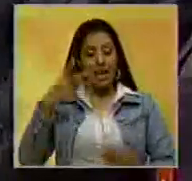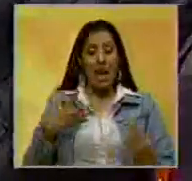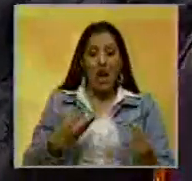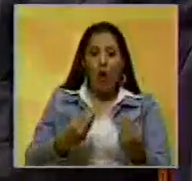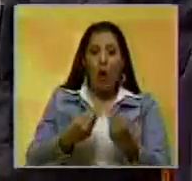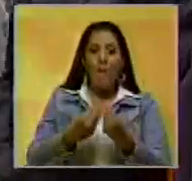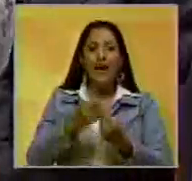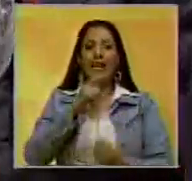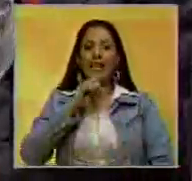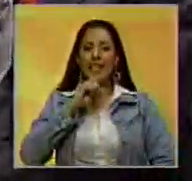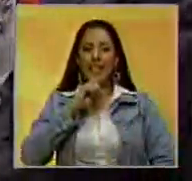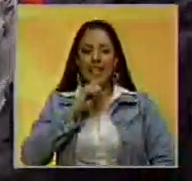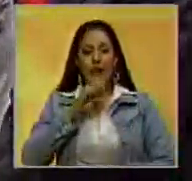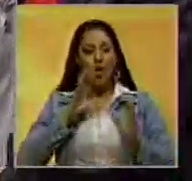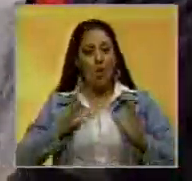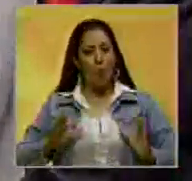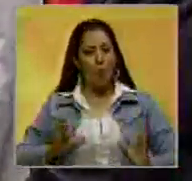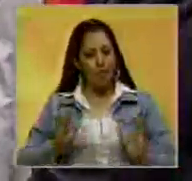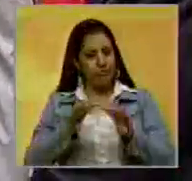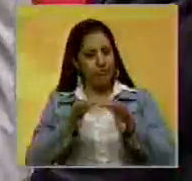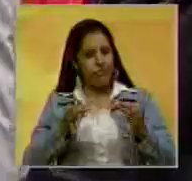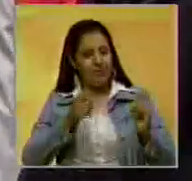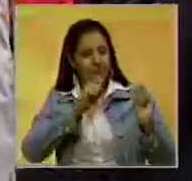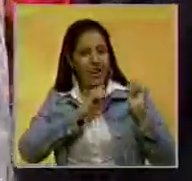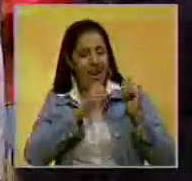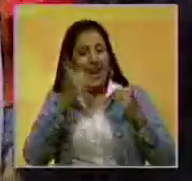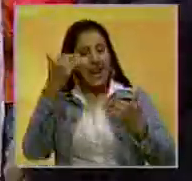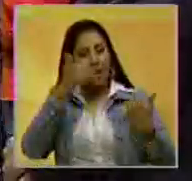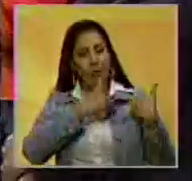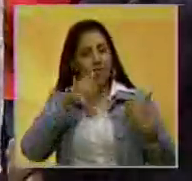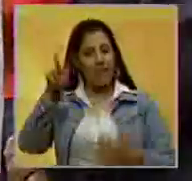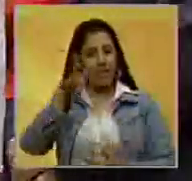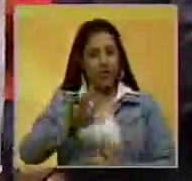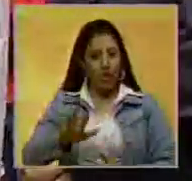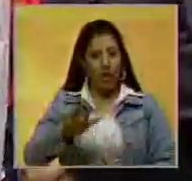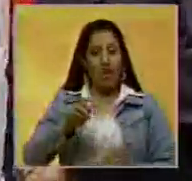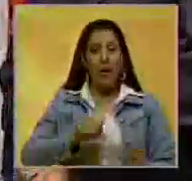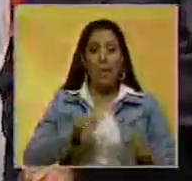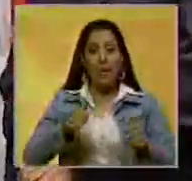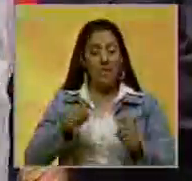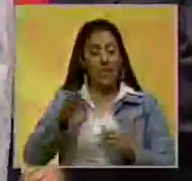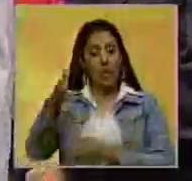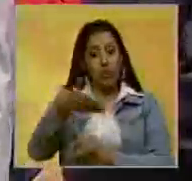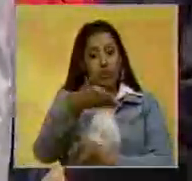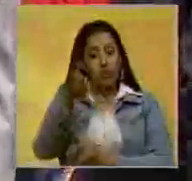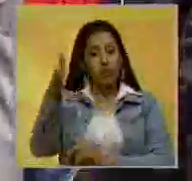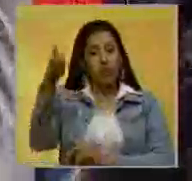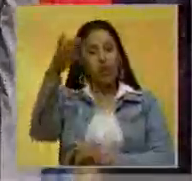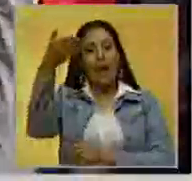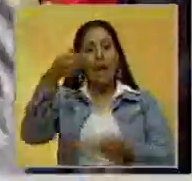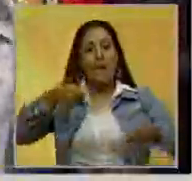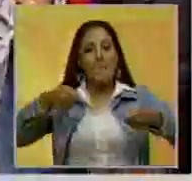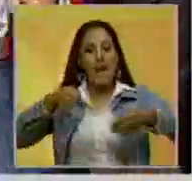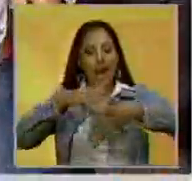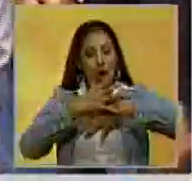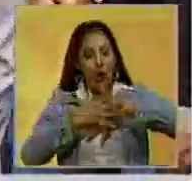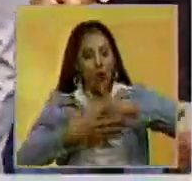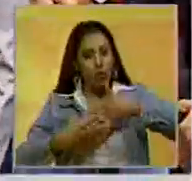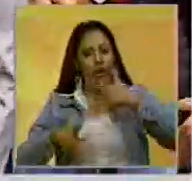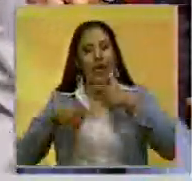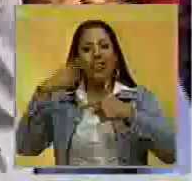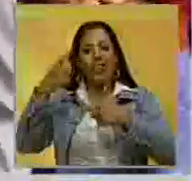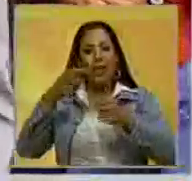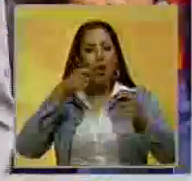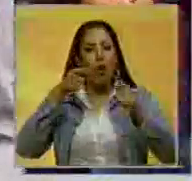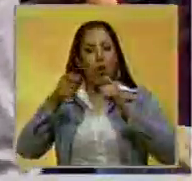acompañada del cuerpo diplomático acreditado en Venezuela acaban de isar la bandera del mercosur esto luego